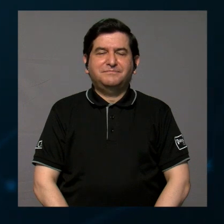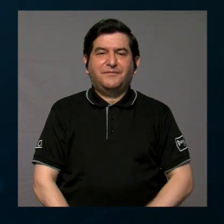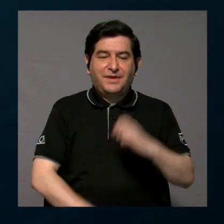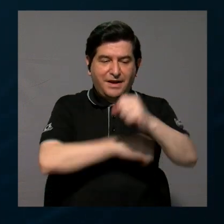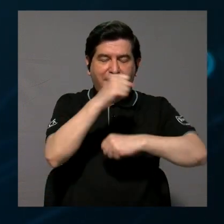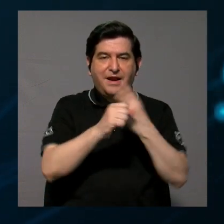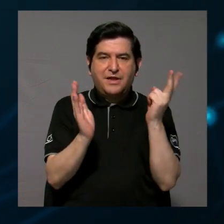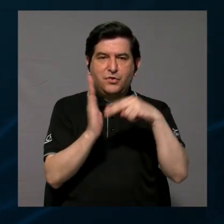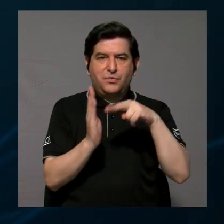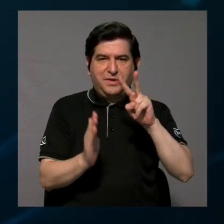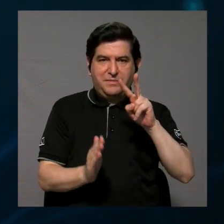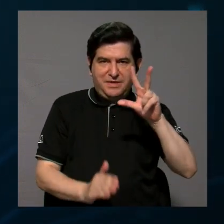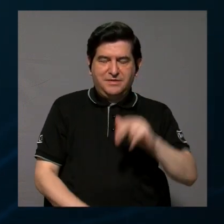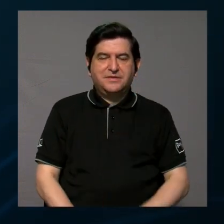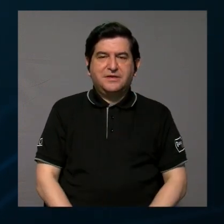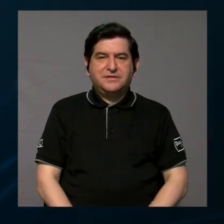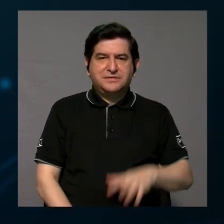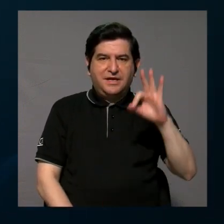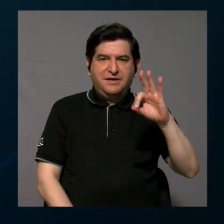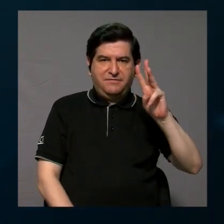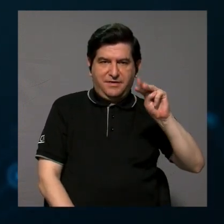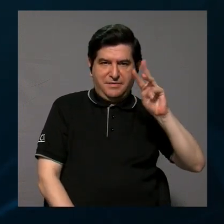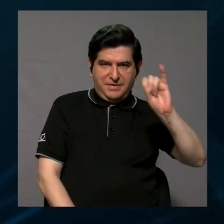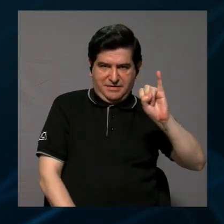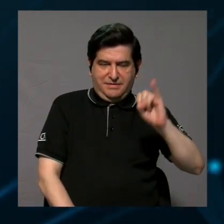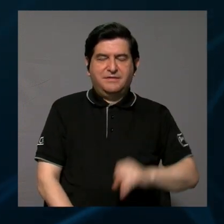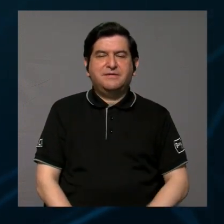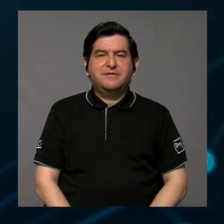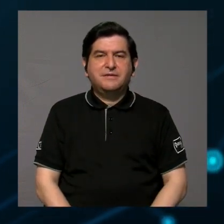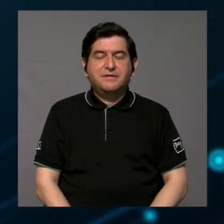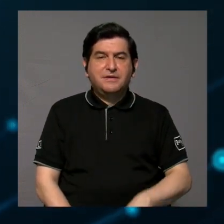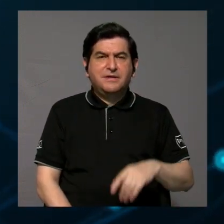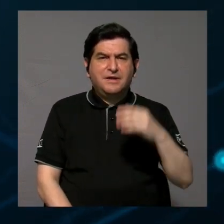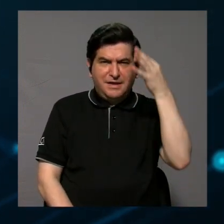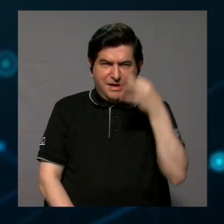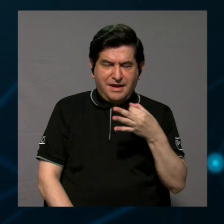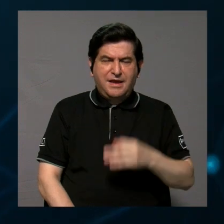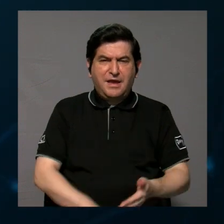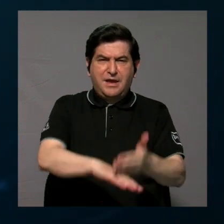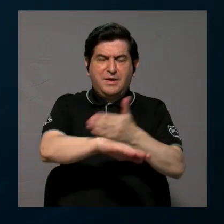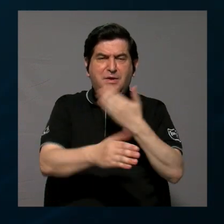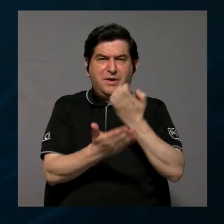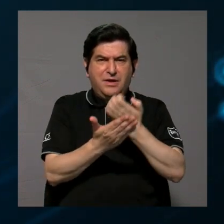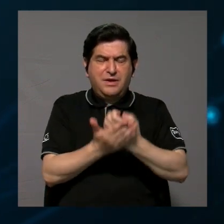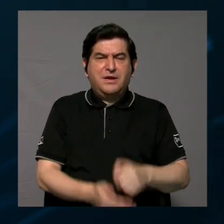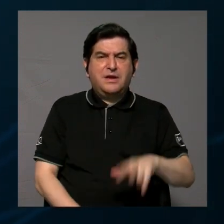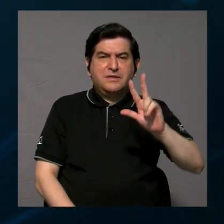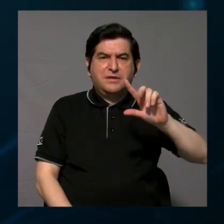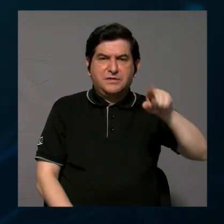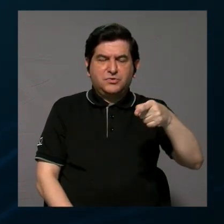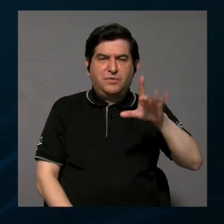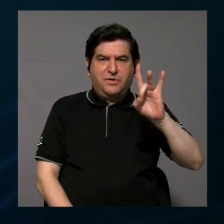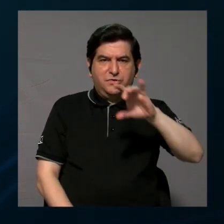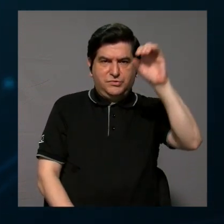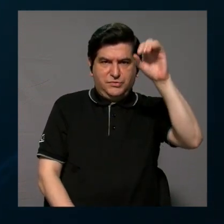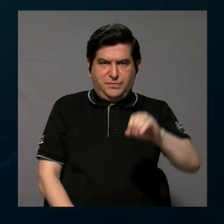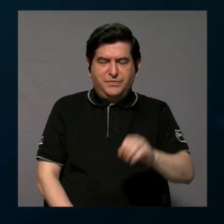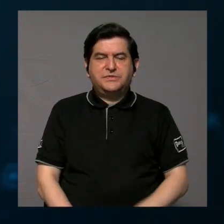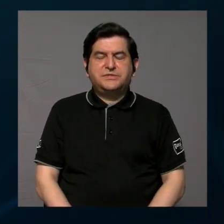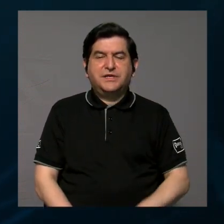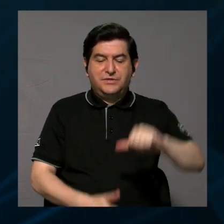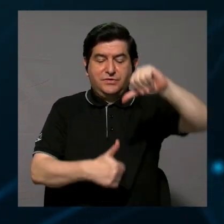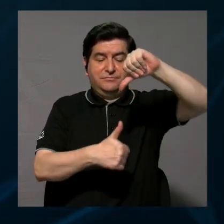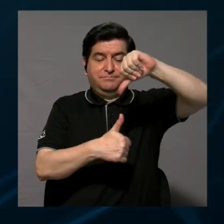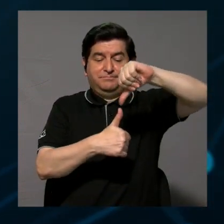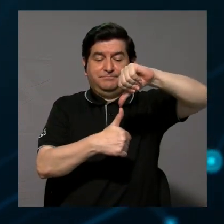Para el año 2023, el Fondo Monetario Internacional pronostica un crecimiento económico del 3.8%